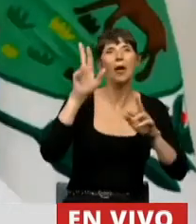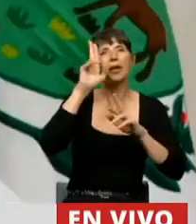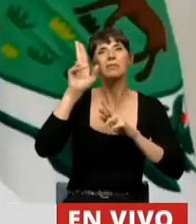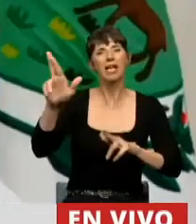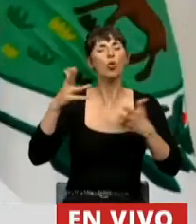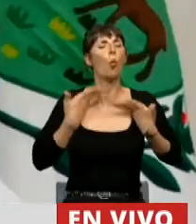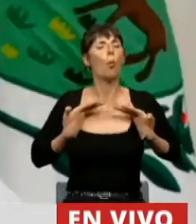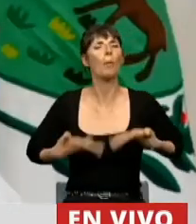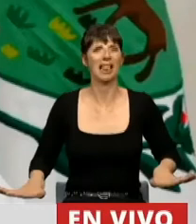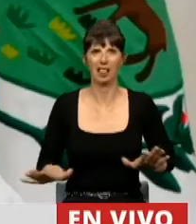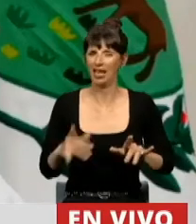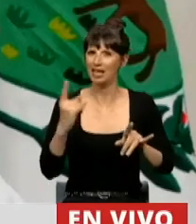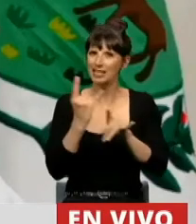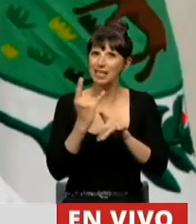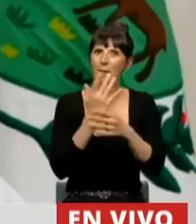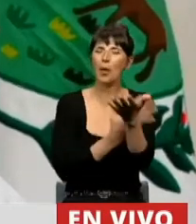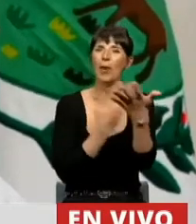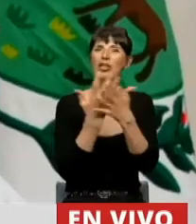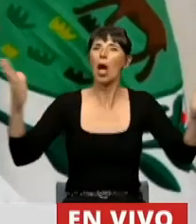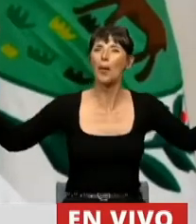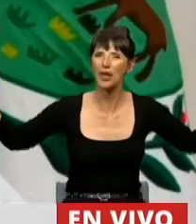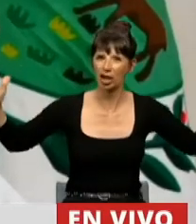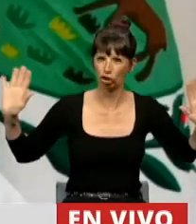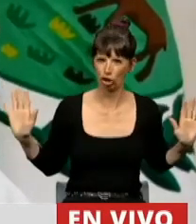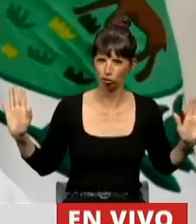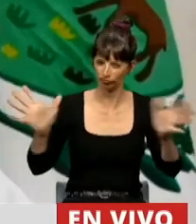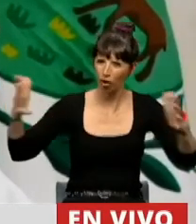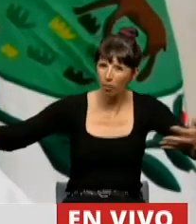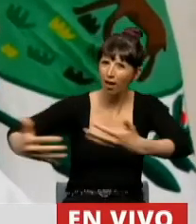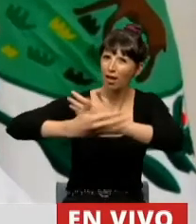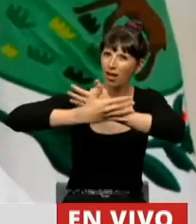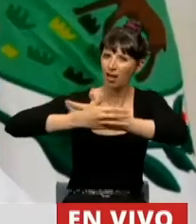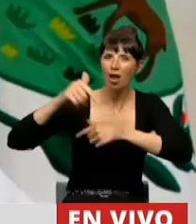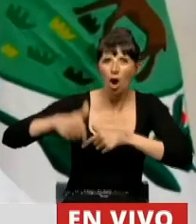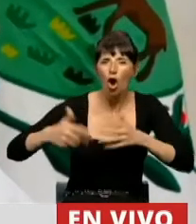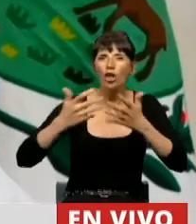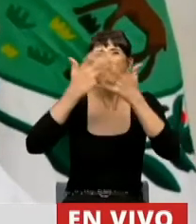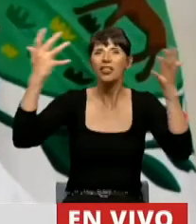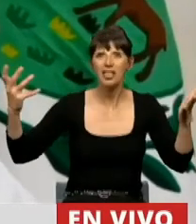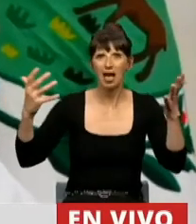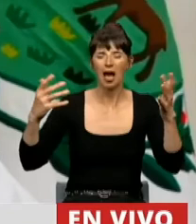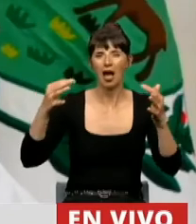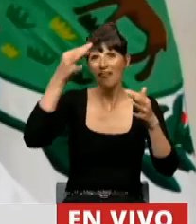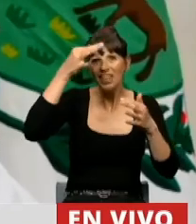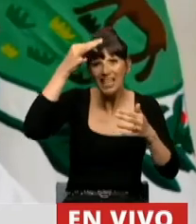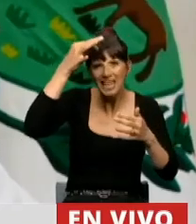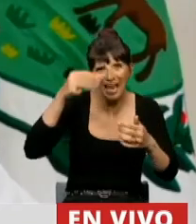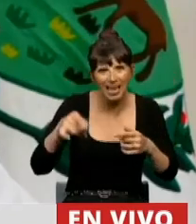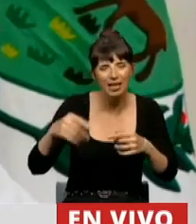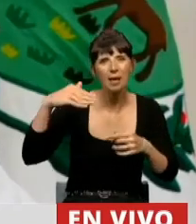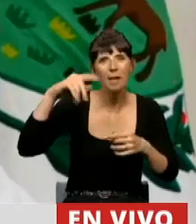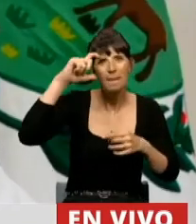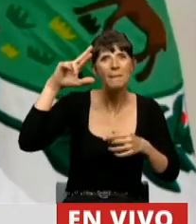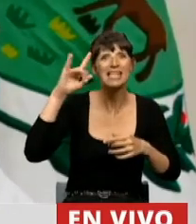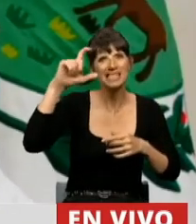los brazos abiertos, en el Día de la Virgen de la Merced, patrona de nuestra ciudad, desde mi pueblo de San